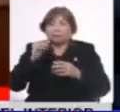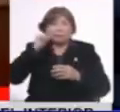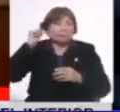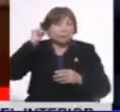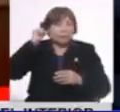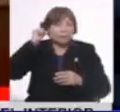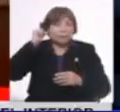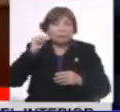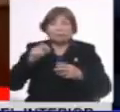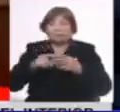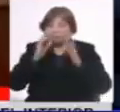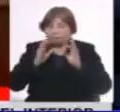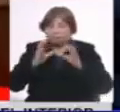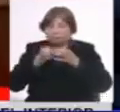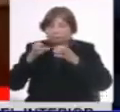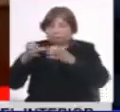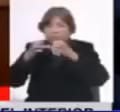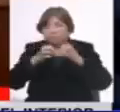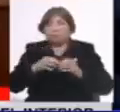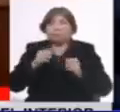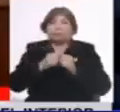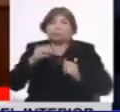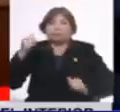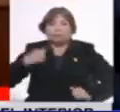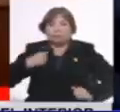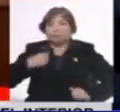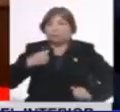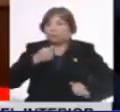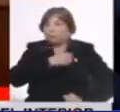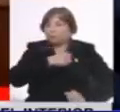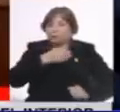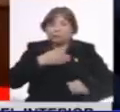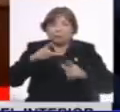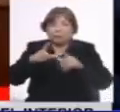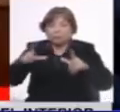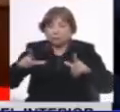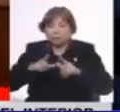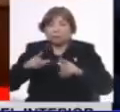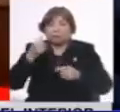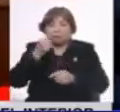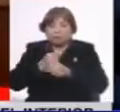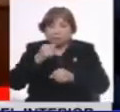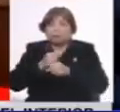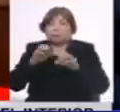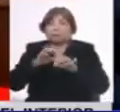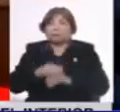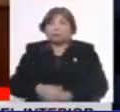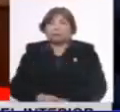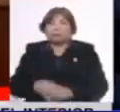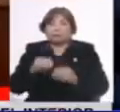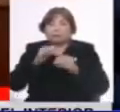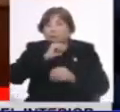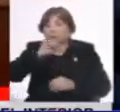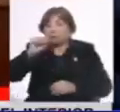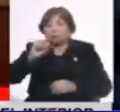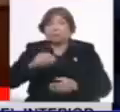ayer, de manera conjunta con la Fuerza Armada y los gobiernos locales, los trabajos, ¿no?, en